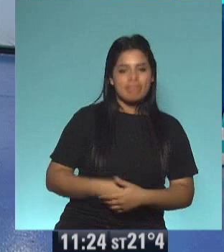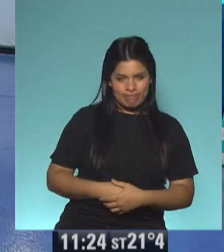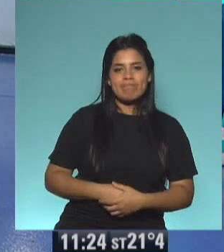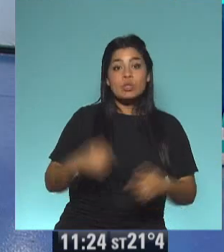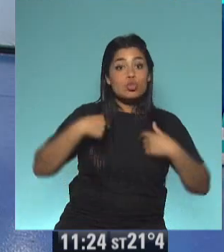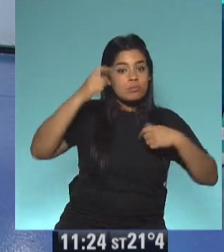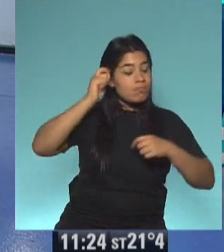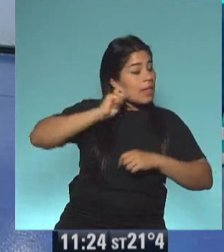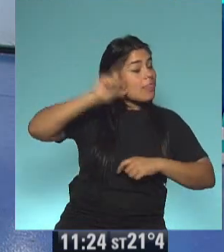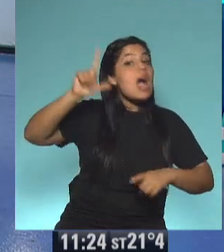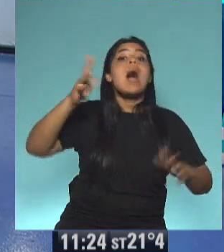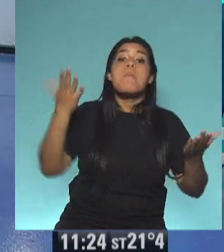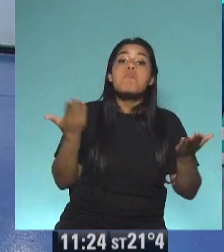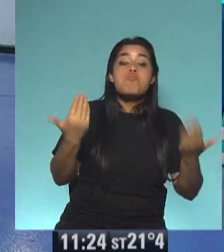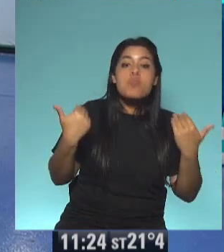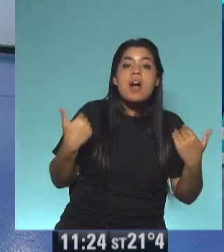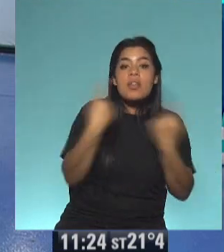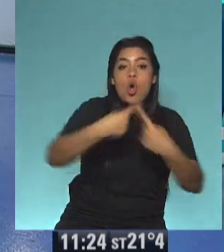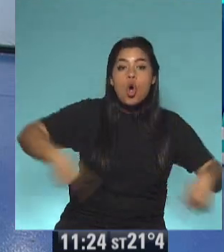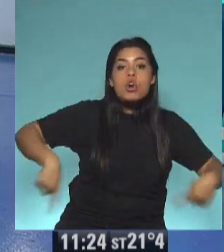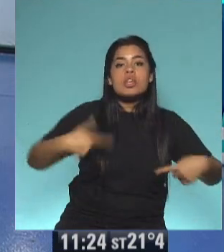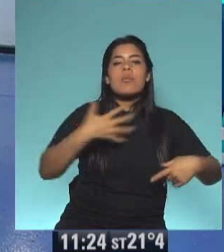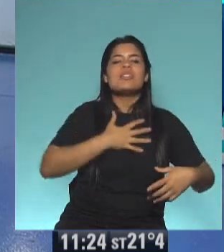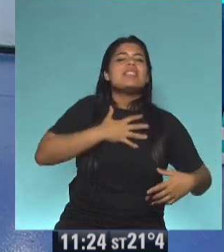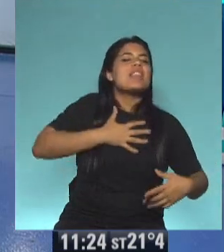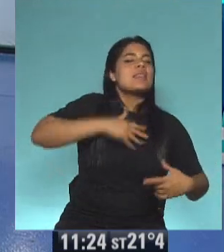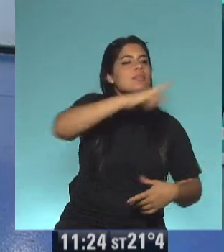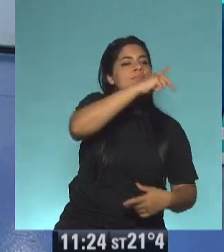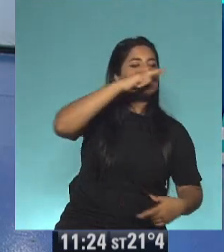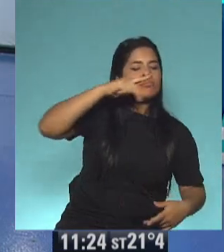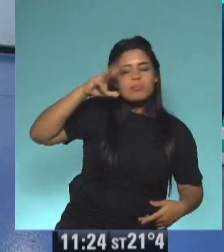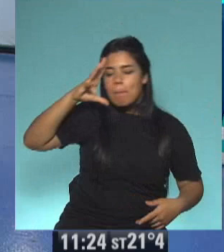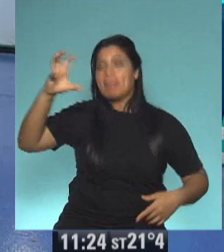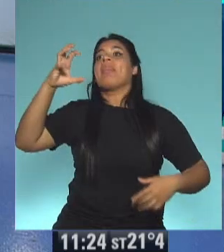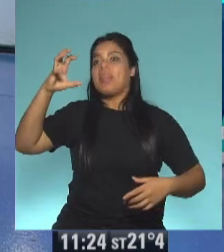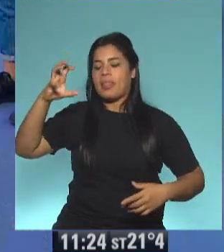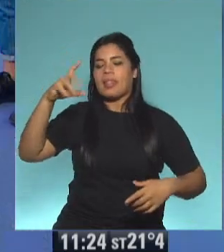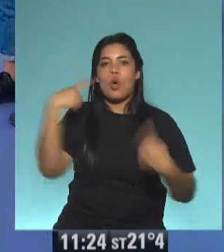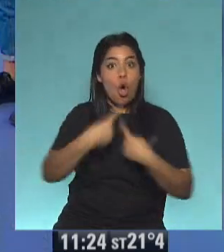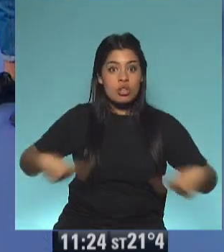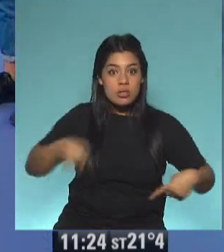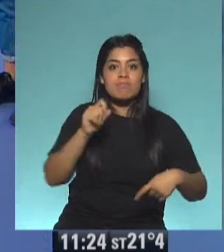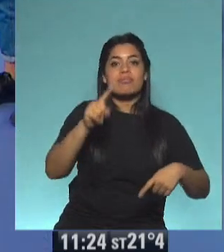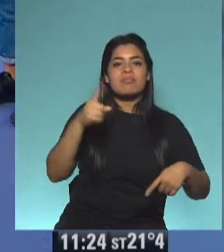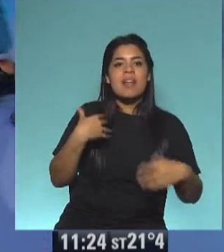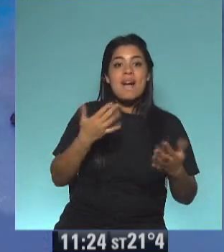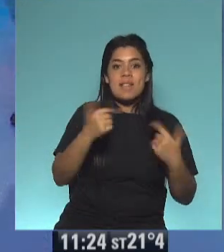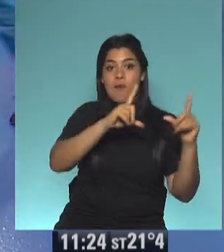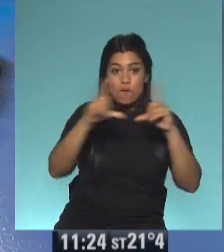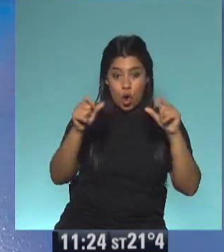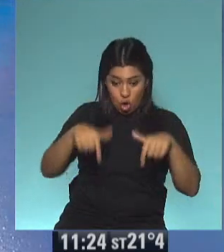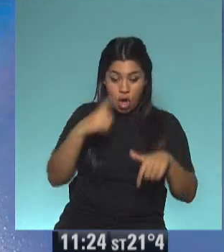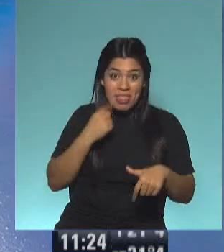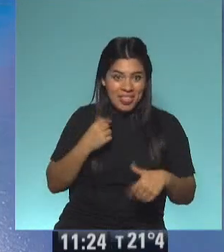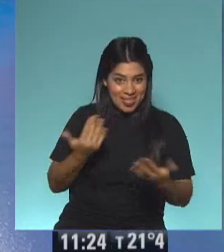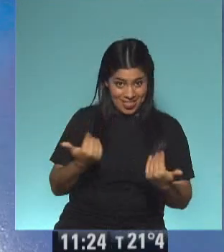idea. Agarremos esas cosas que nos hacen sentir un aroma del recuerdo para sacarnos la foto de hoy. ¿Quieren? ¡Ay, buenísimo! Busquemos